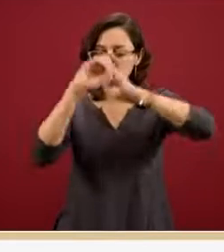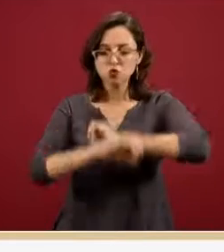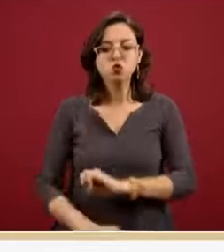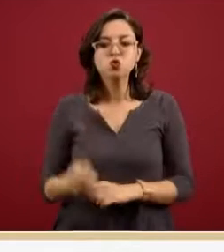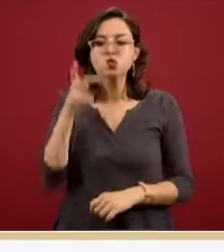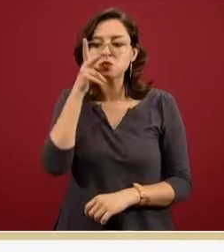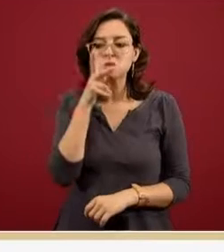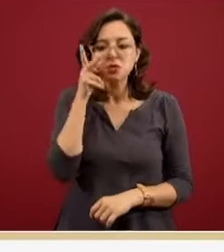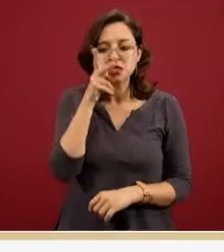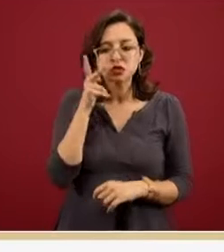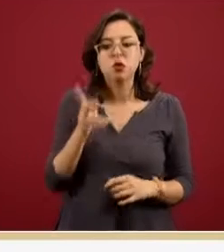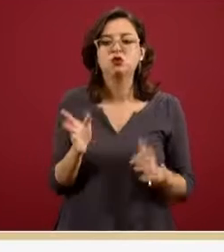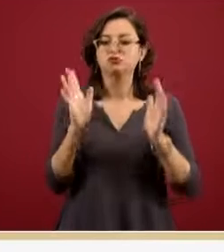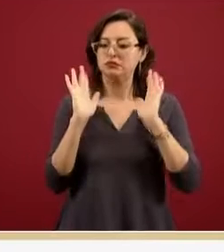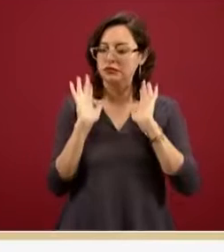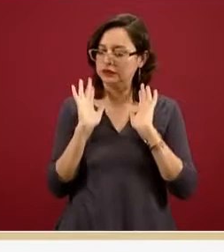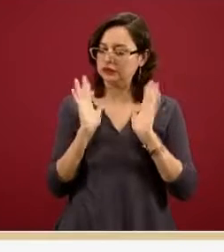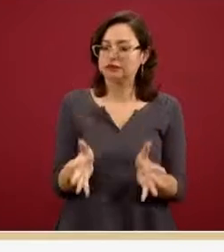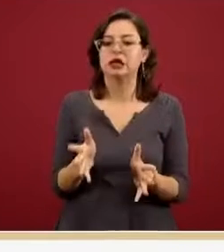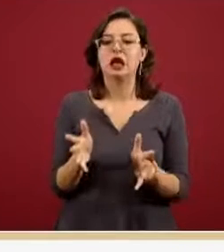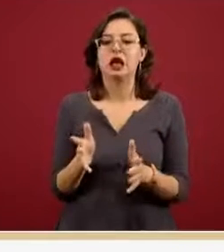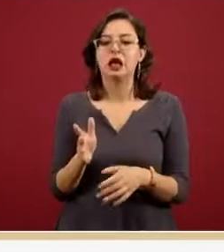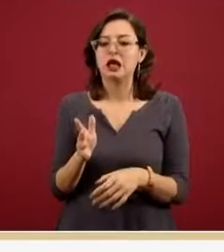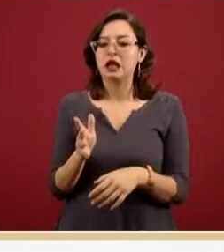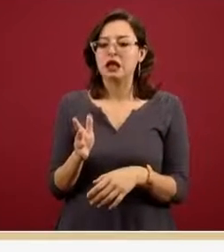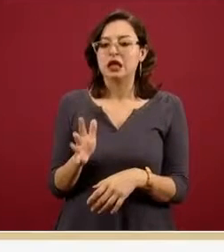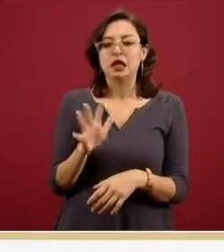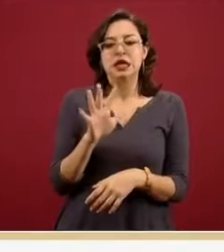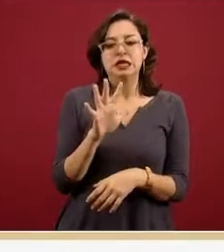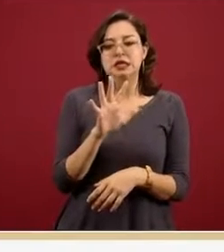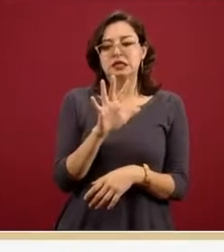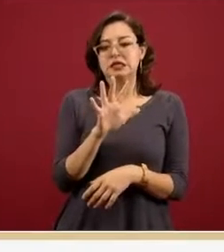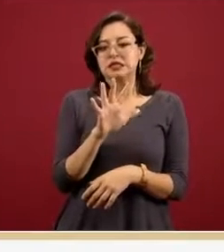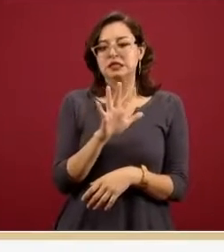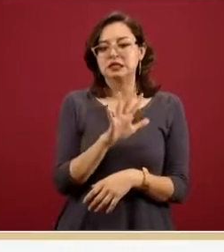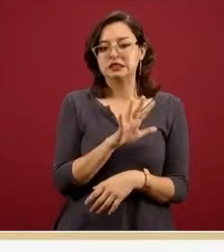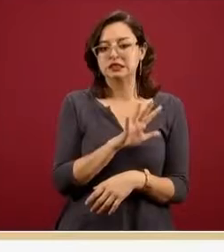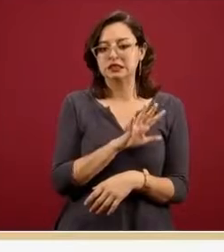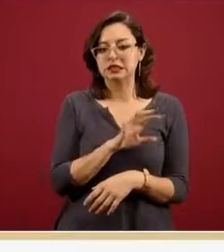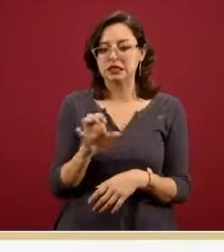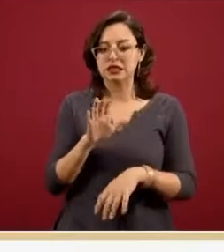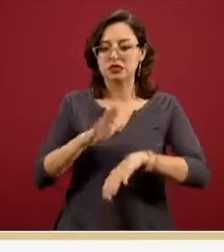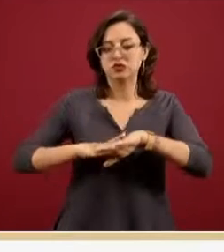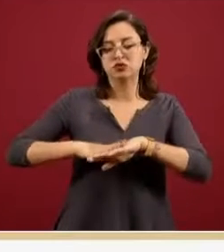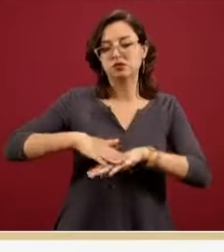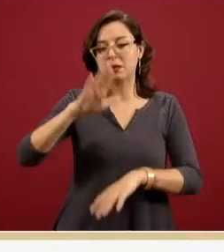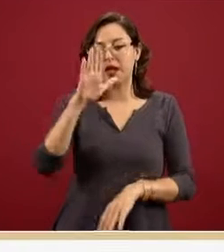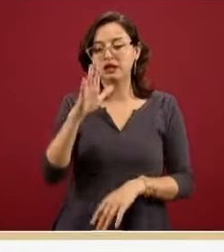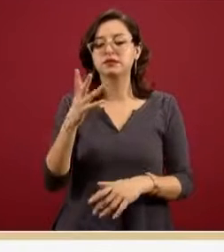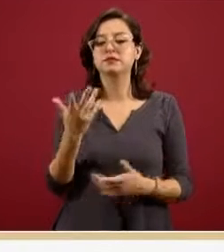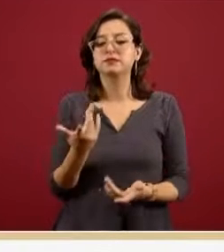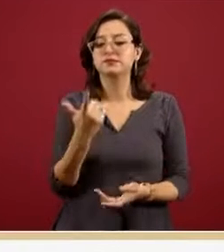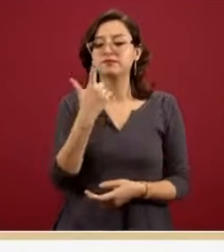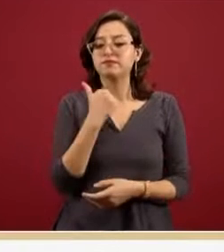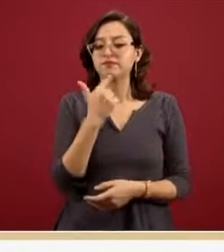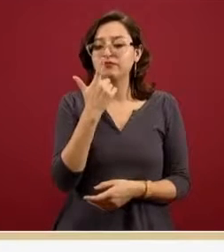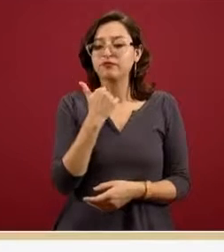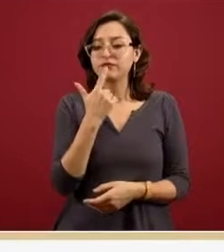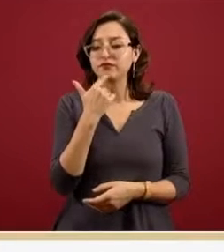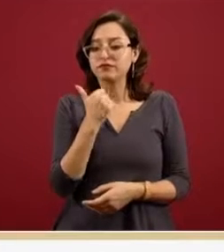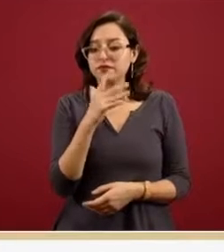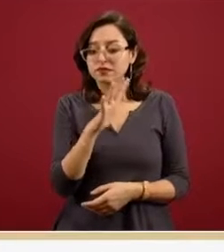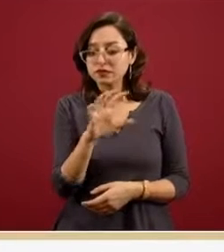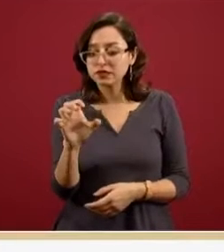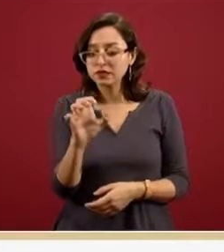que ya incorpora los casos que están arriba de los 500 para cada una de las entidades federativas, recordando que esto es carga